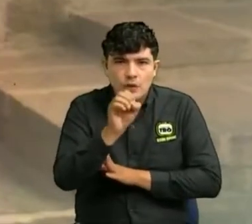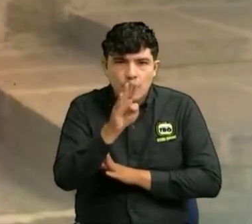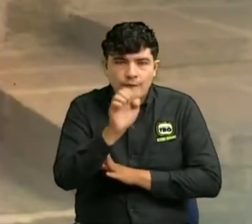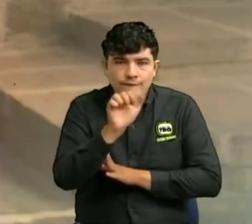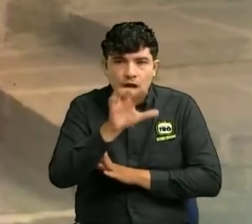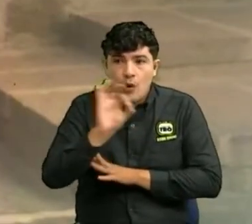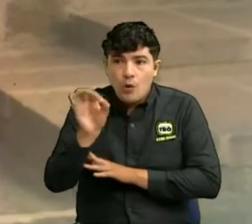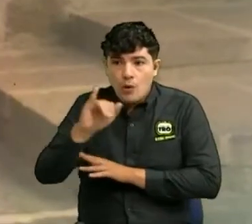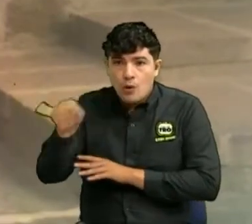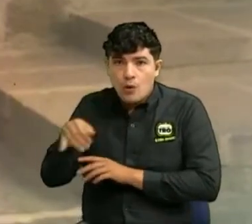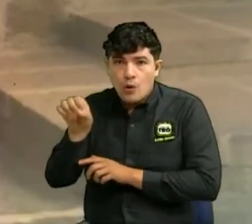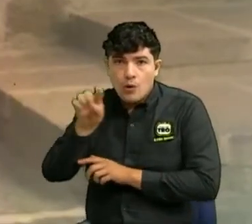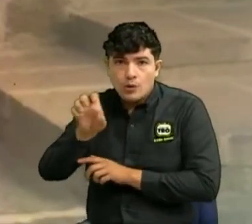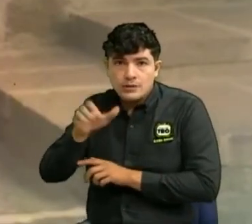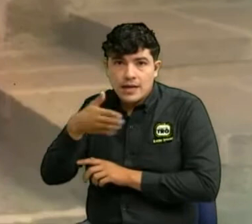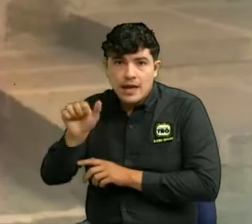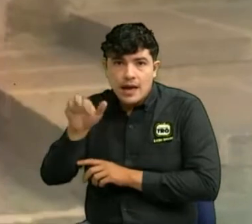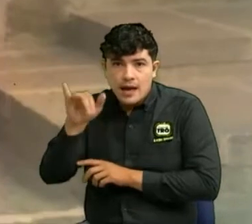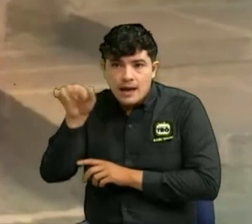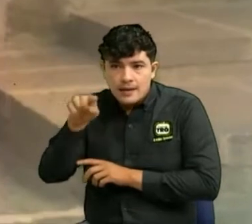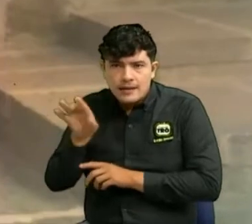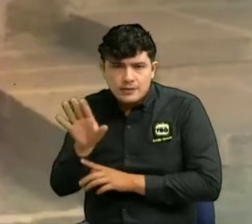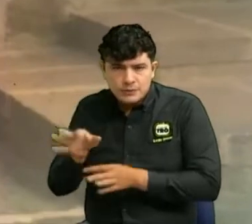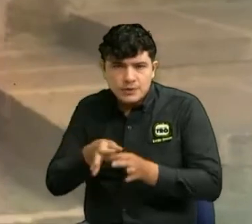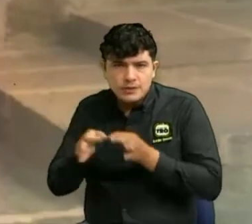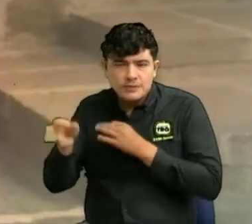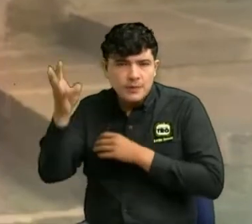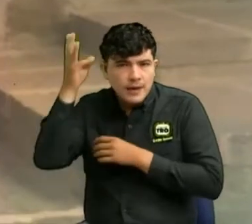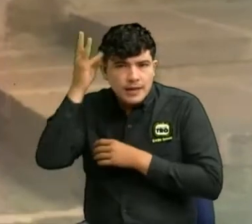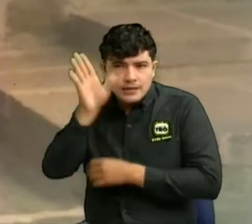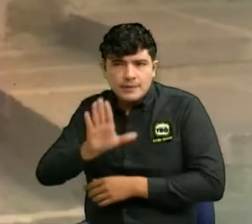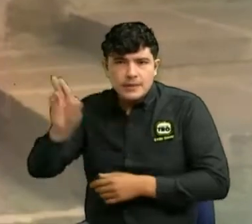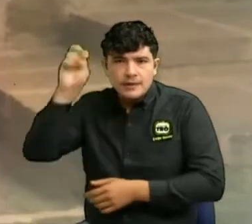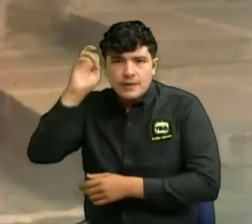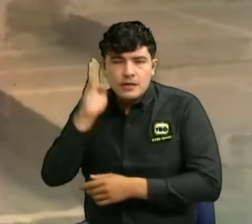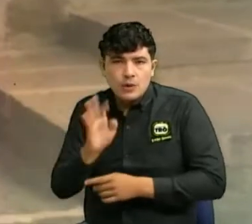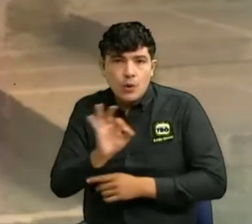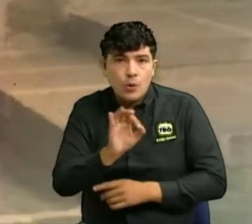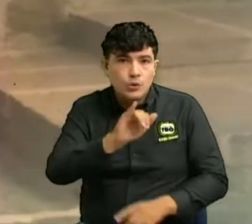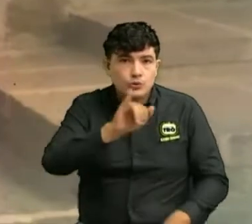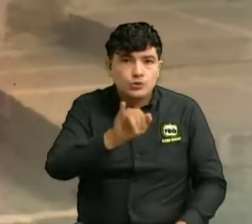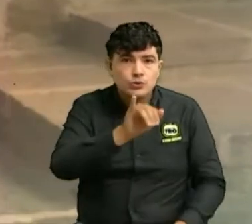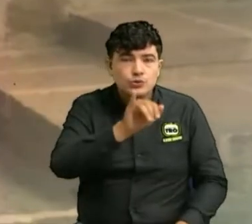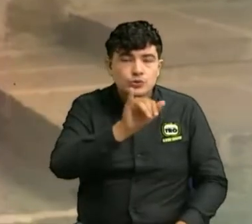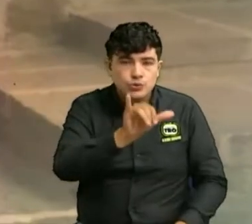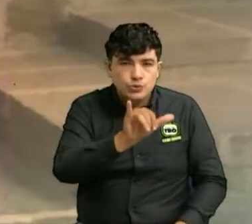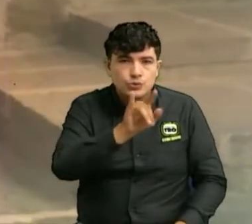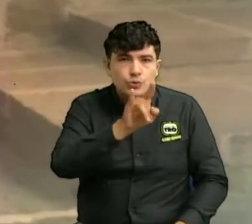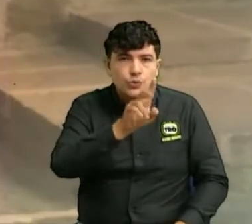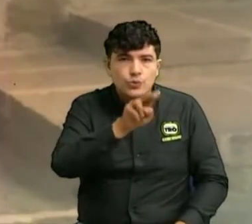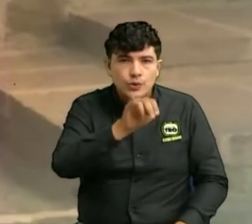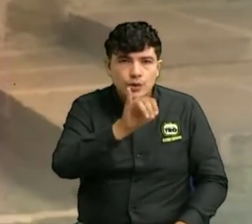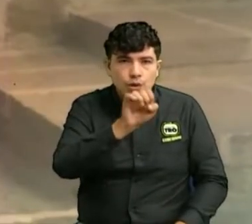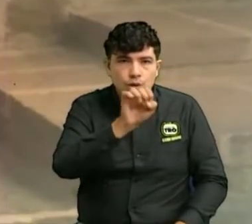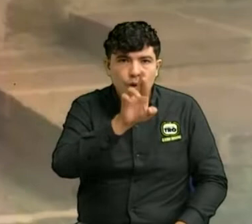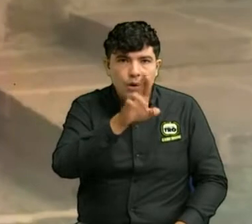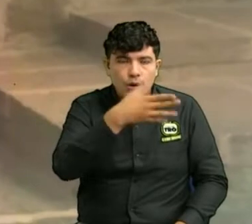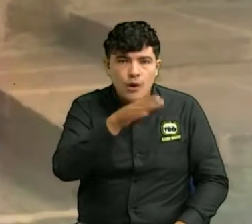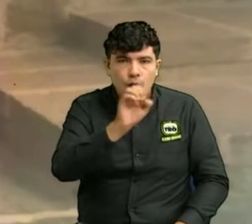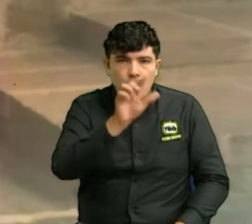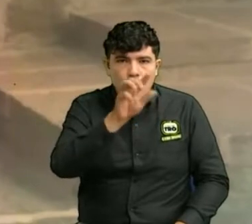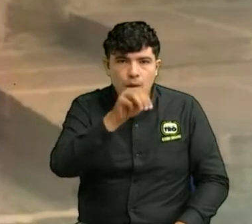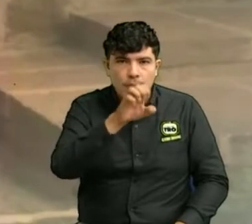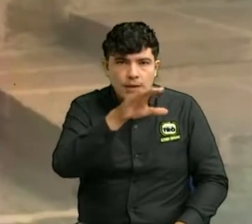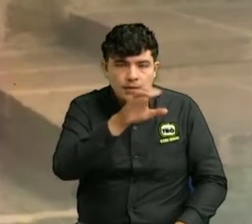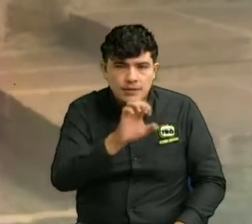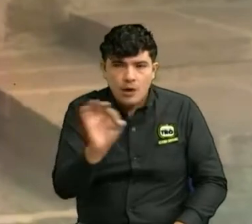Los Patios Norte de Santander, tenemos a Junior Olmedo Domínguez Tangarife, tenemos a